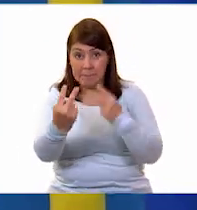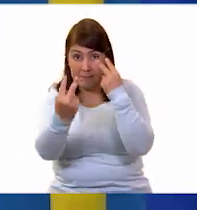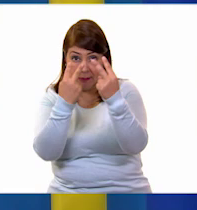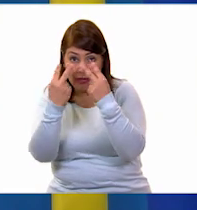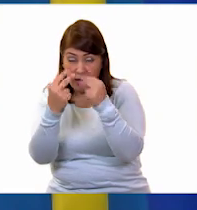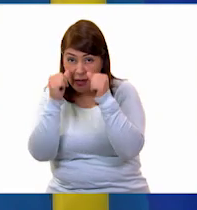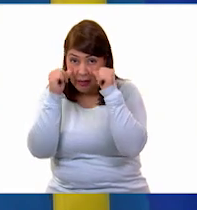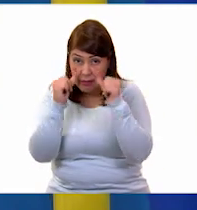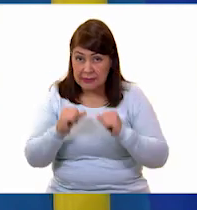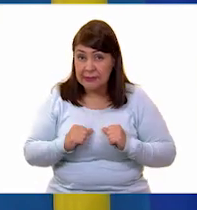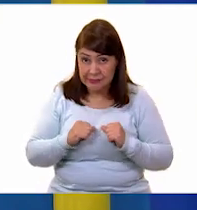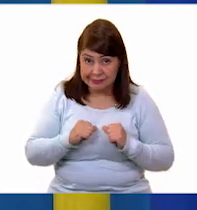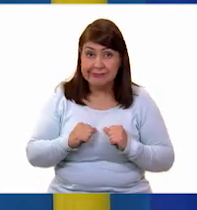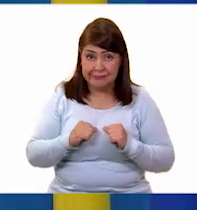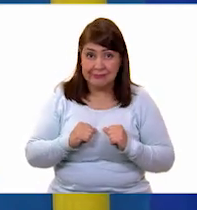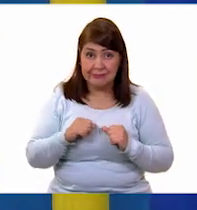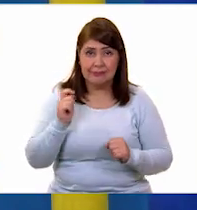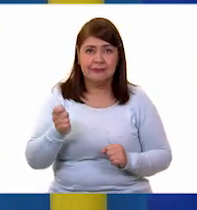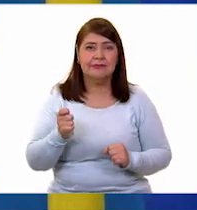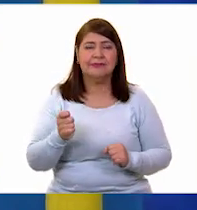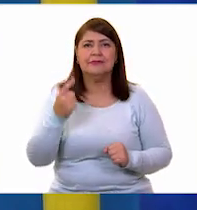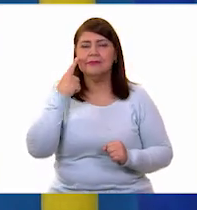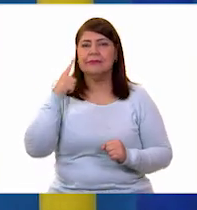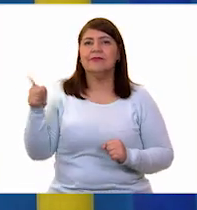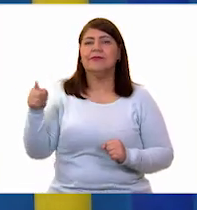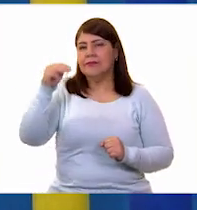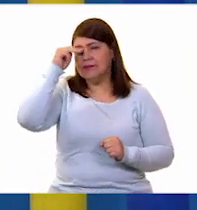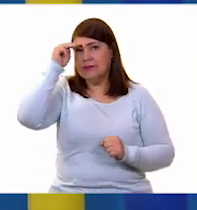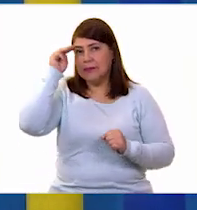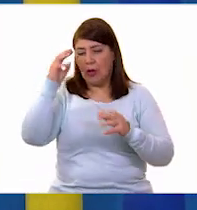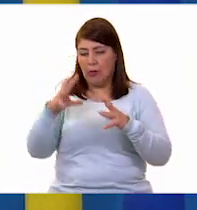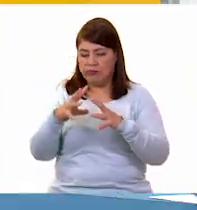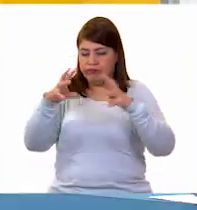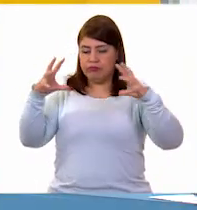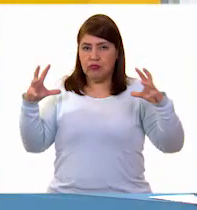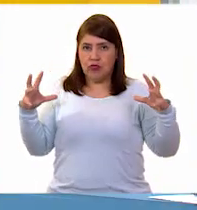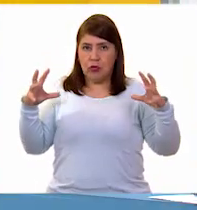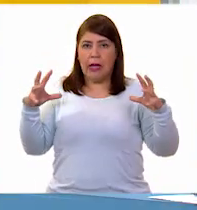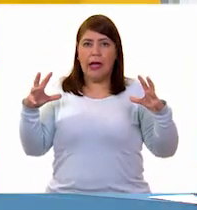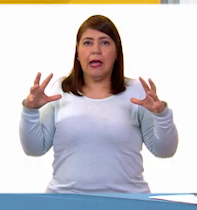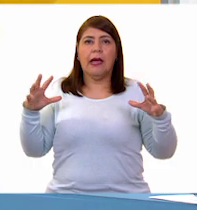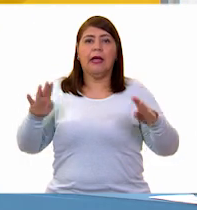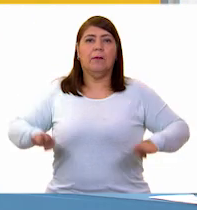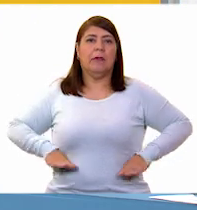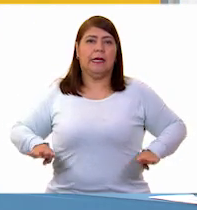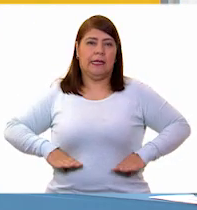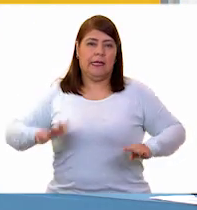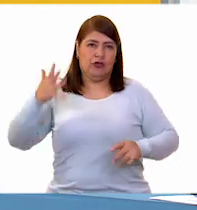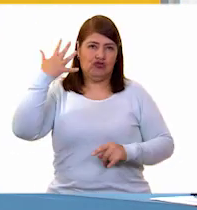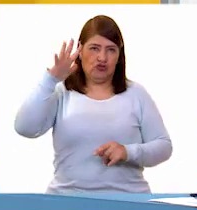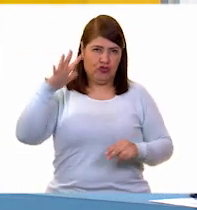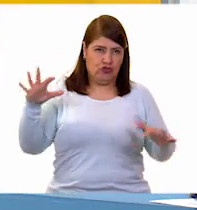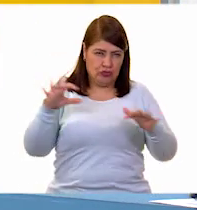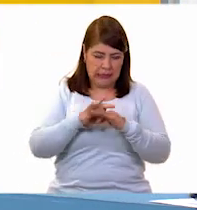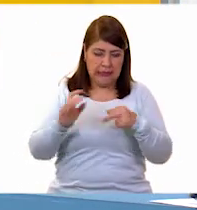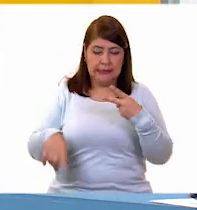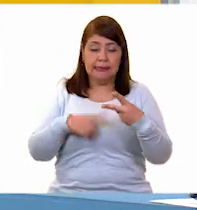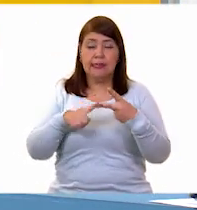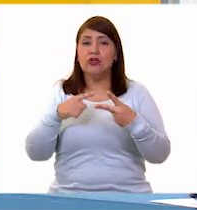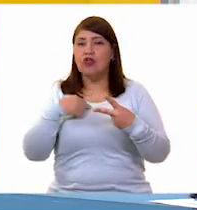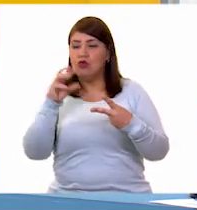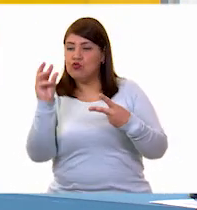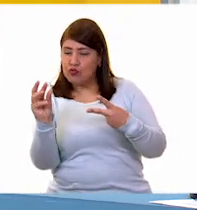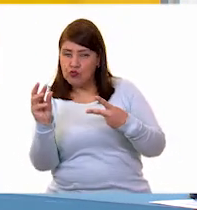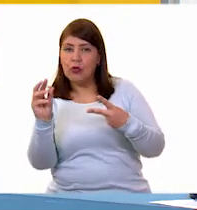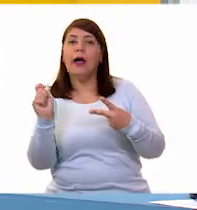mucha atención. María sostendrá el globo que por el tamaño representa el Sol. Y yo tomaré la esfera blanca que